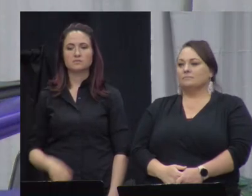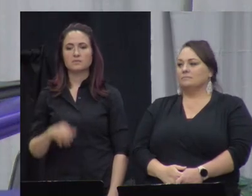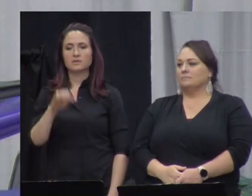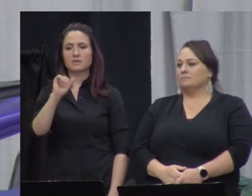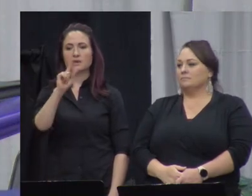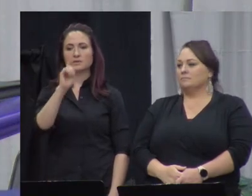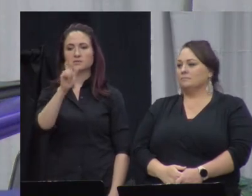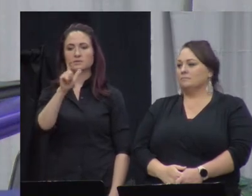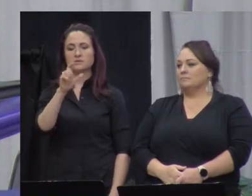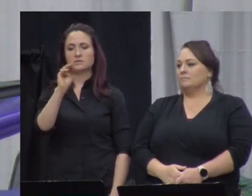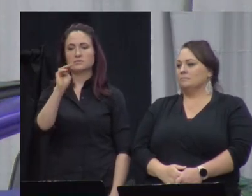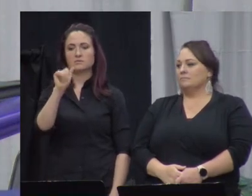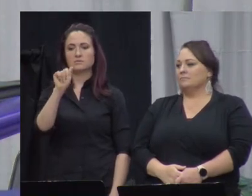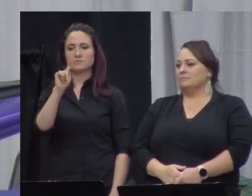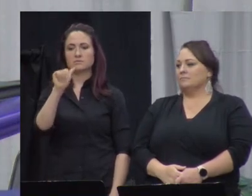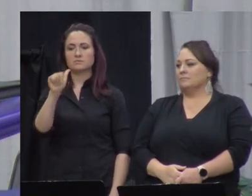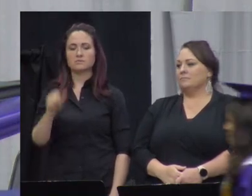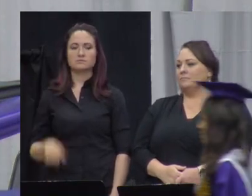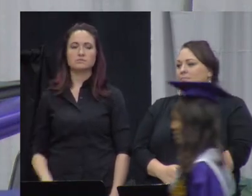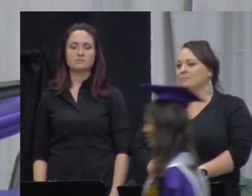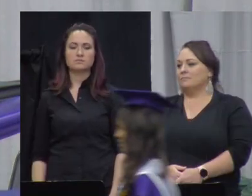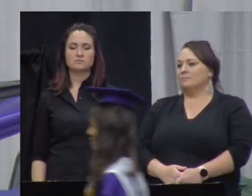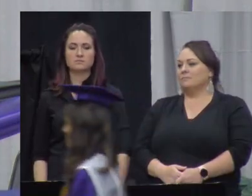Axel Mata.